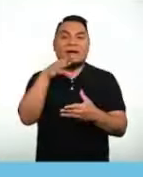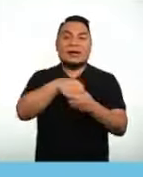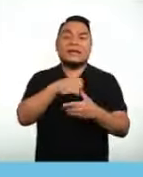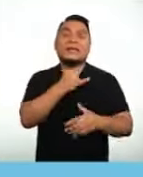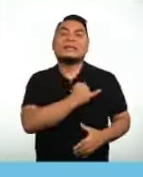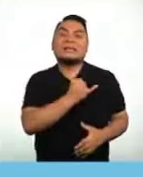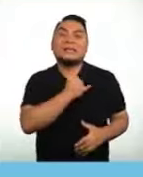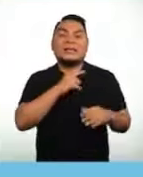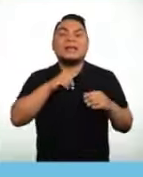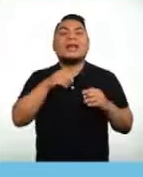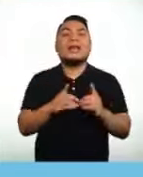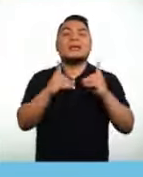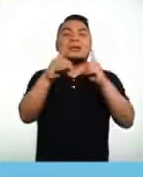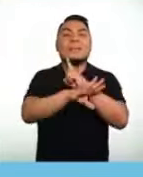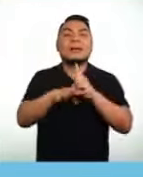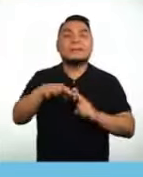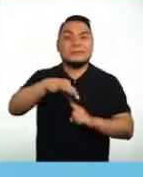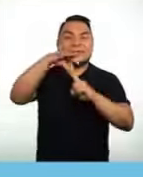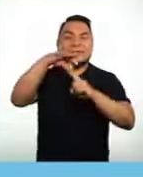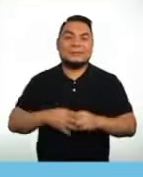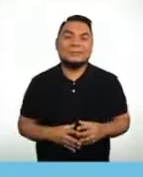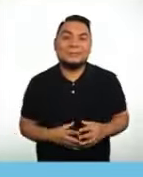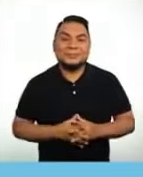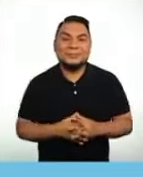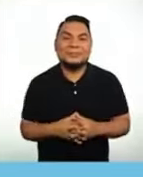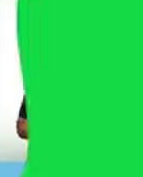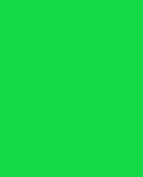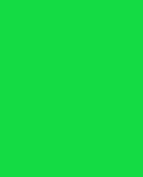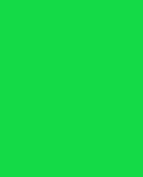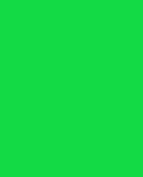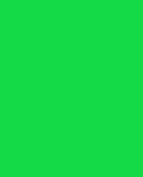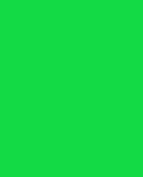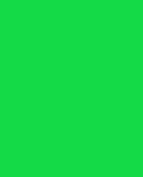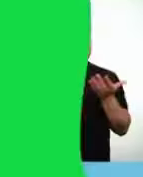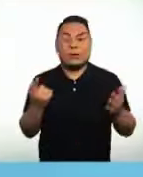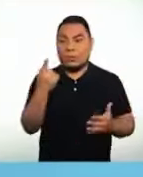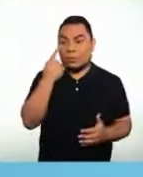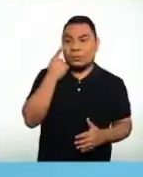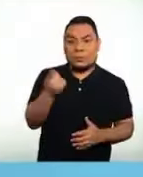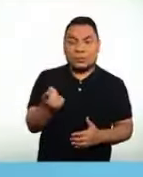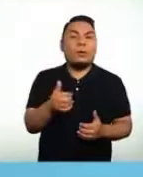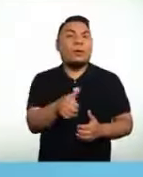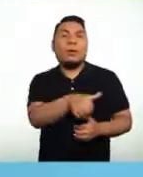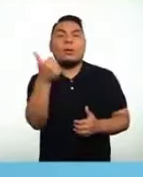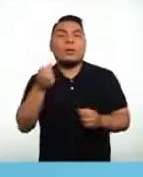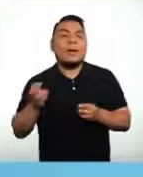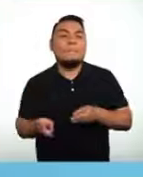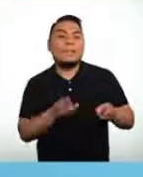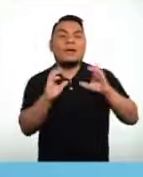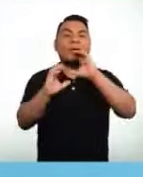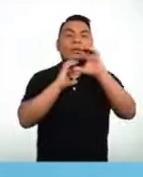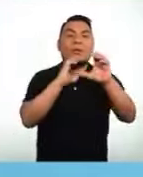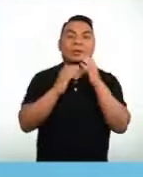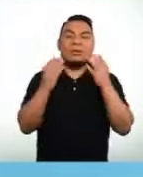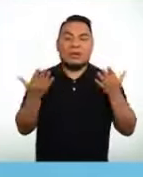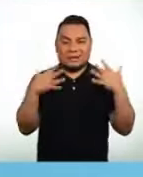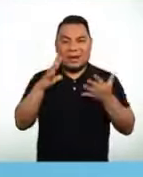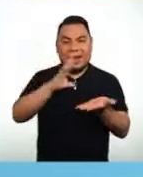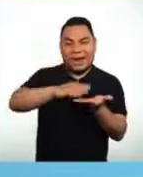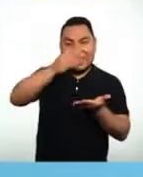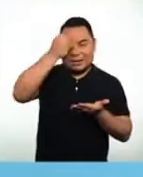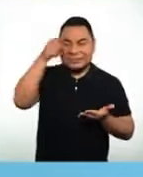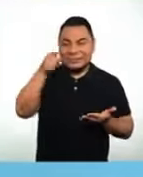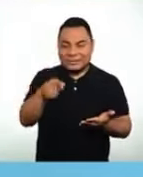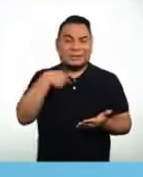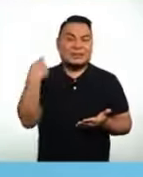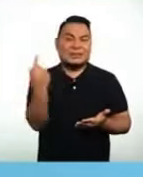segundo ciclo del nivel inicial de educación básica especial. Ahora conoceremos otra forma de comunicar